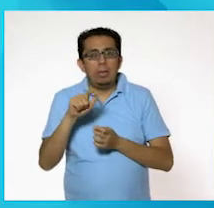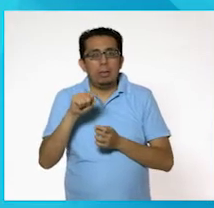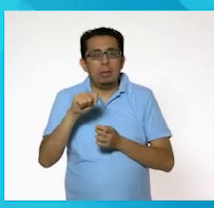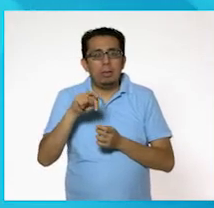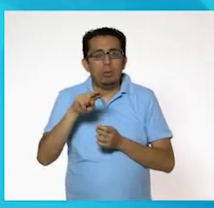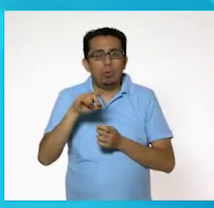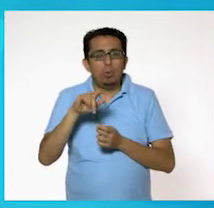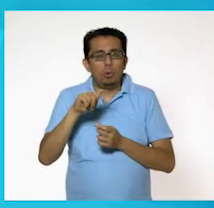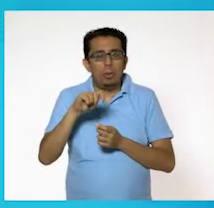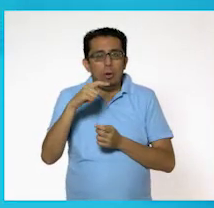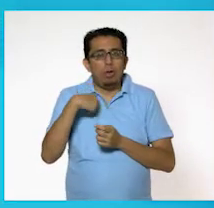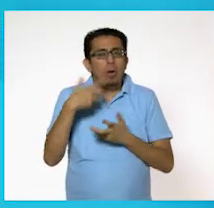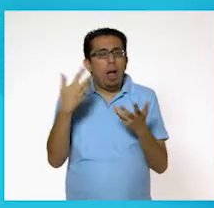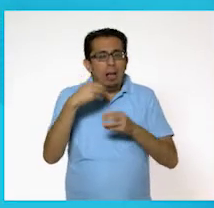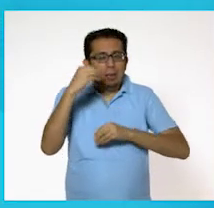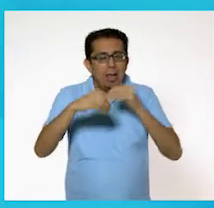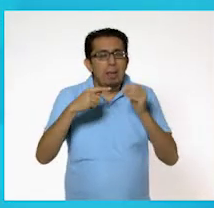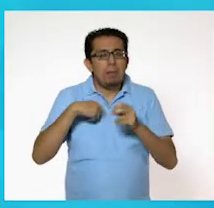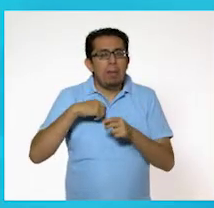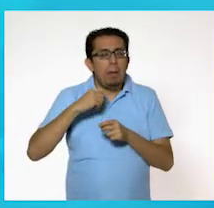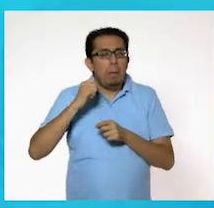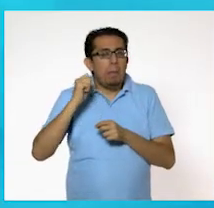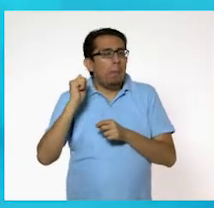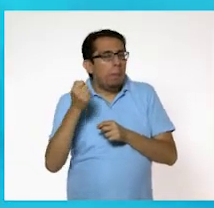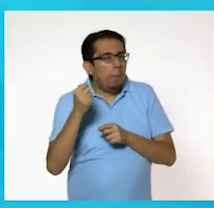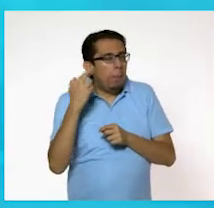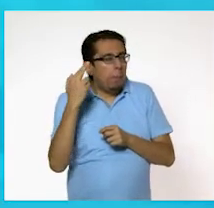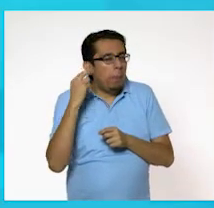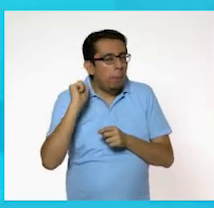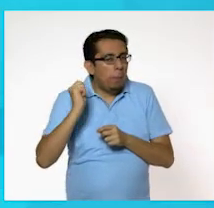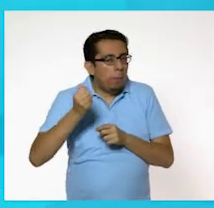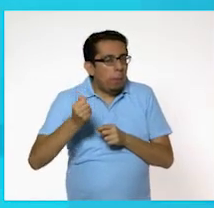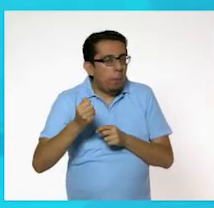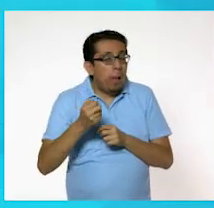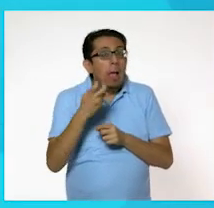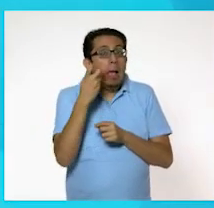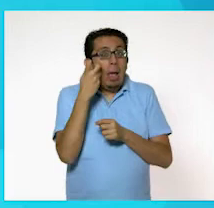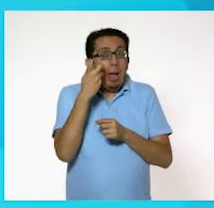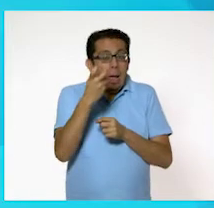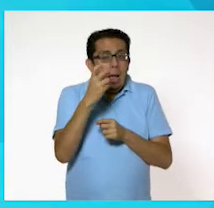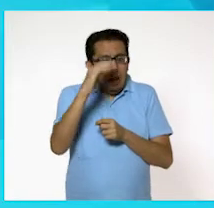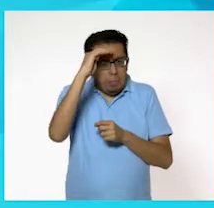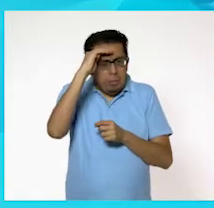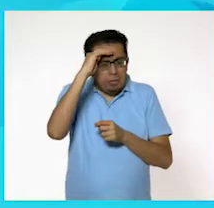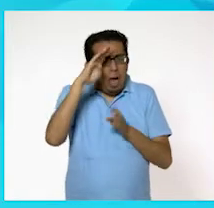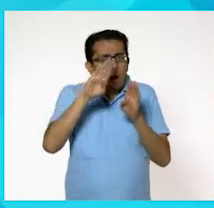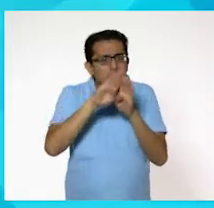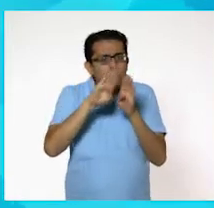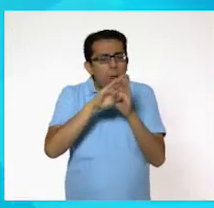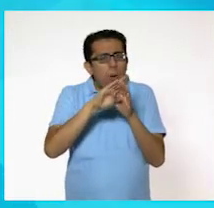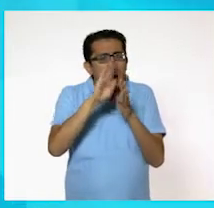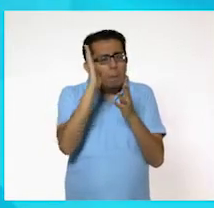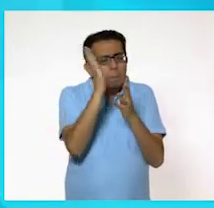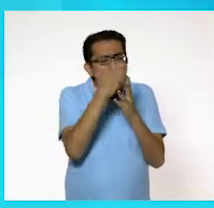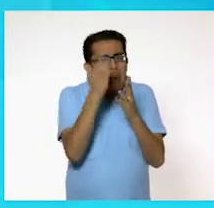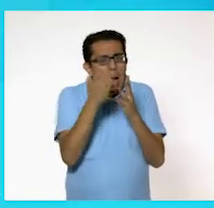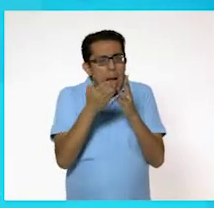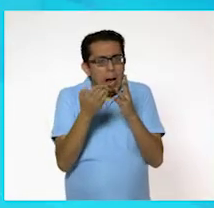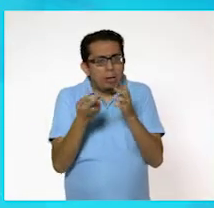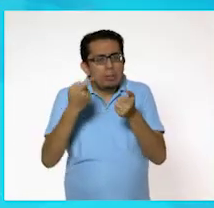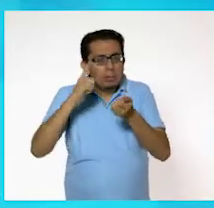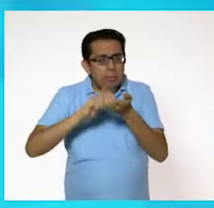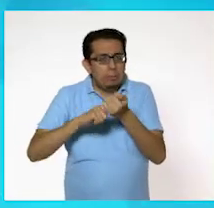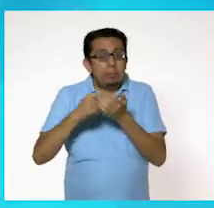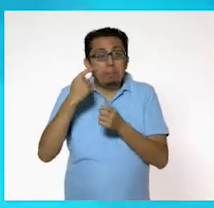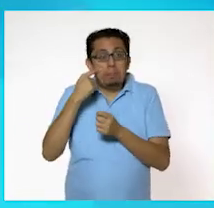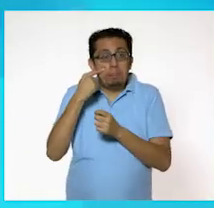maraca pachanguera. Y vamos a reflexionar sobre las partes de qué se compone el instructivo. Ahí la tenemos. ¿Aquí lo